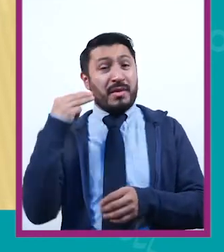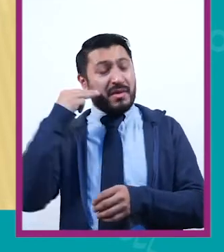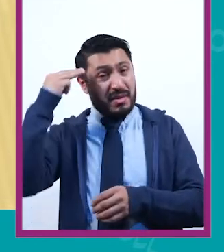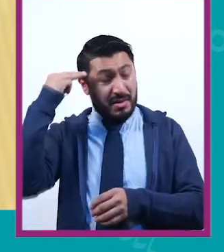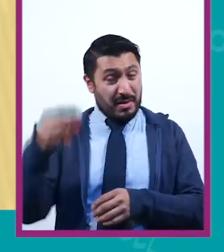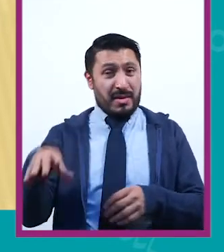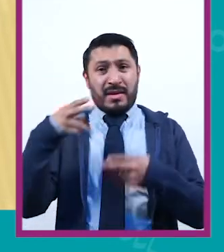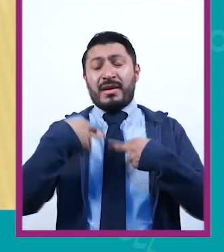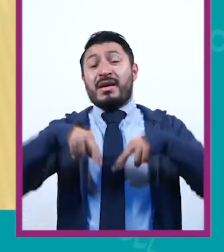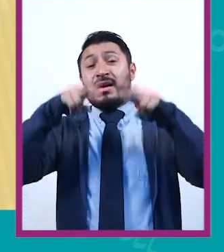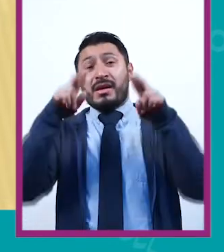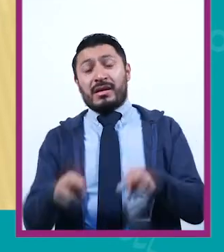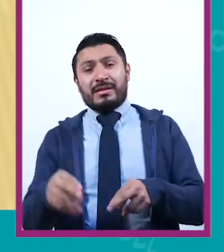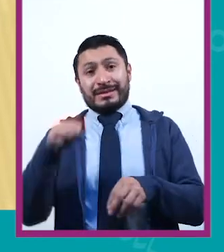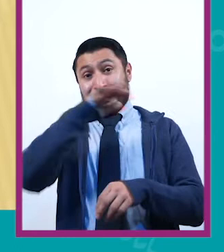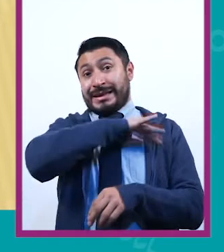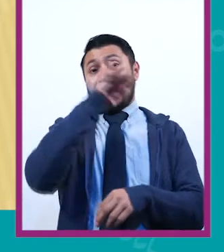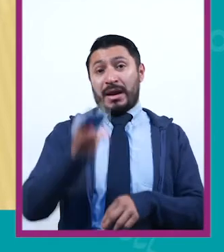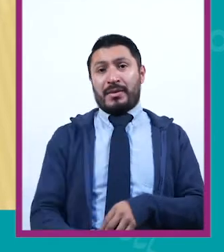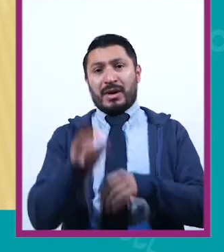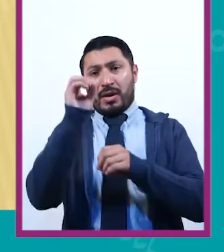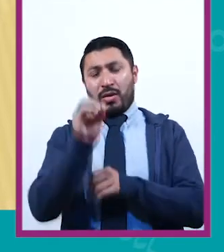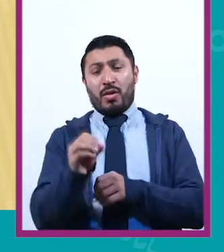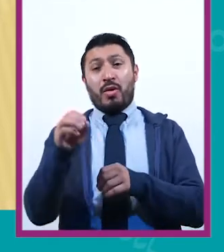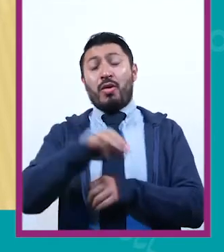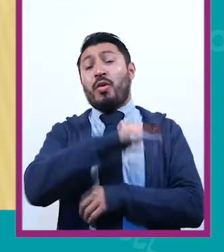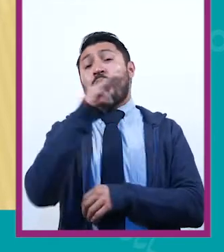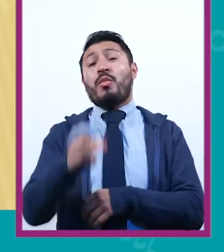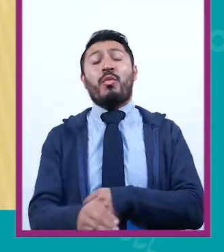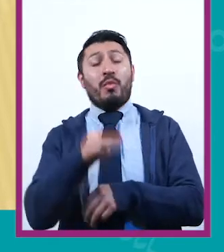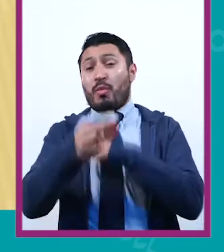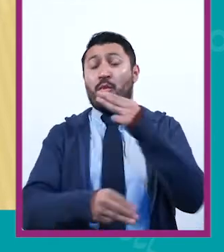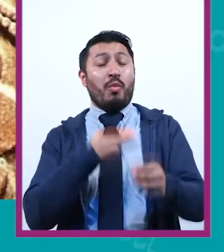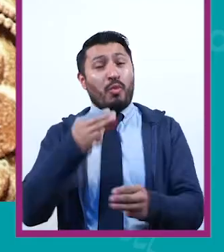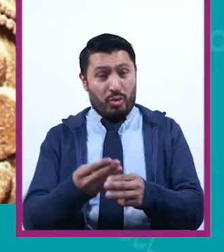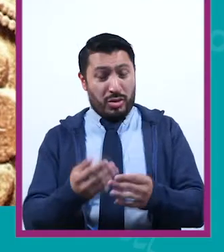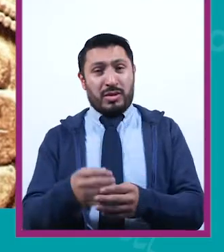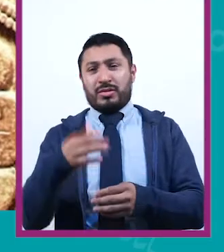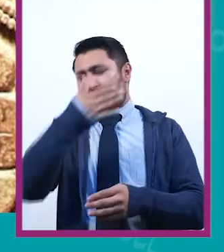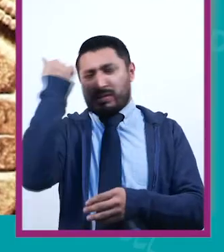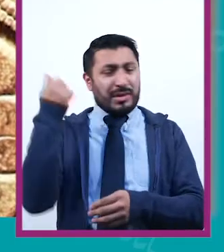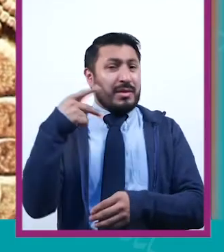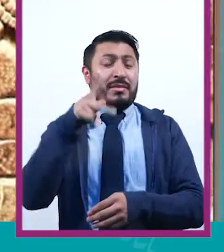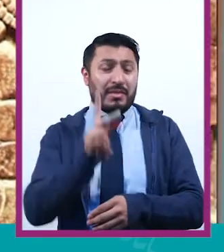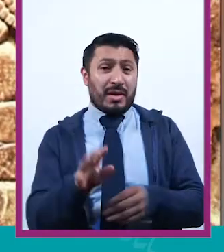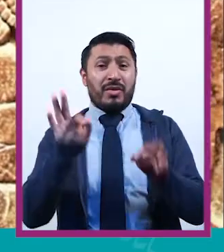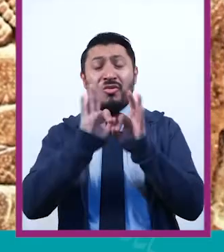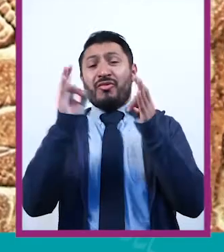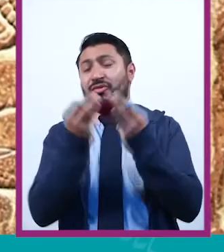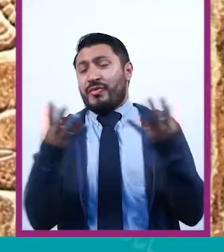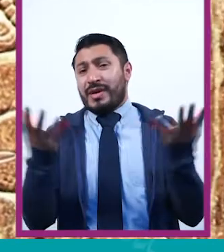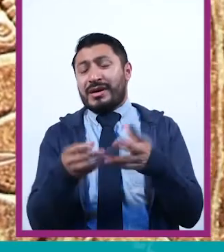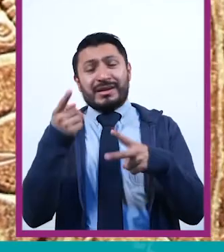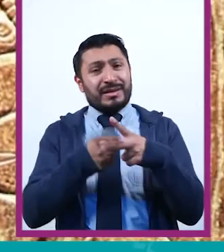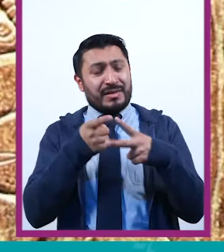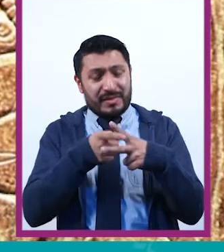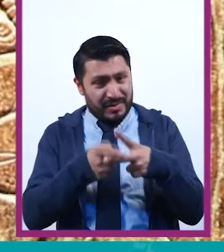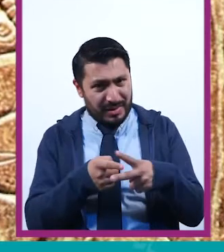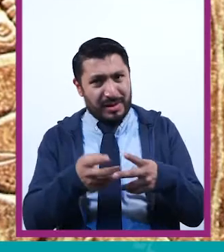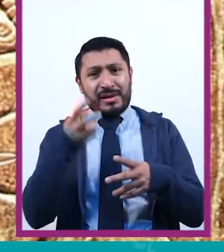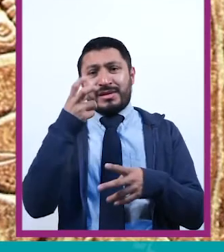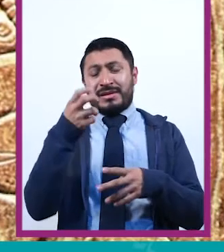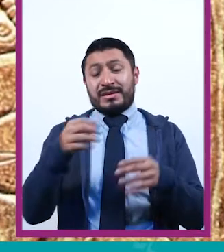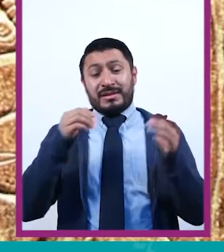los mayas pudiera representar a la muerte o al inframundo. No lo sabemos, aunque por su manera de realizar sus